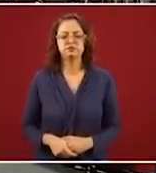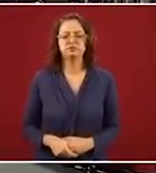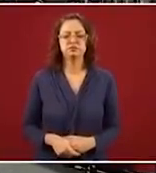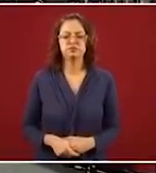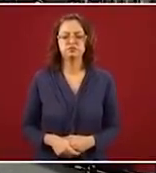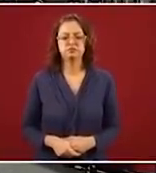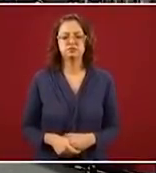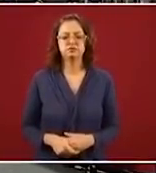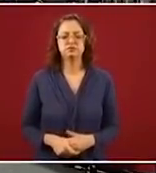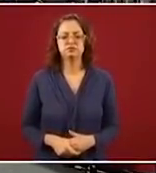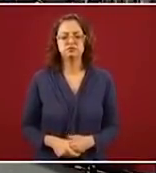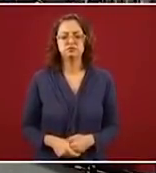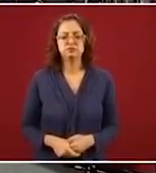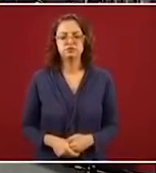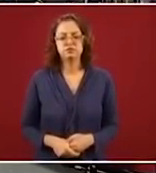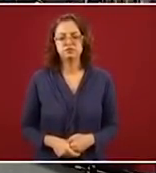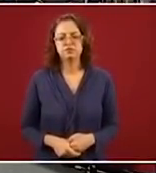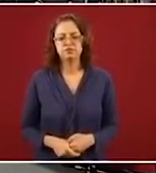¿Mande?